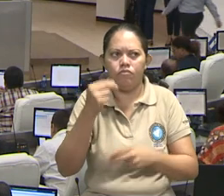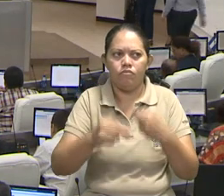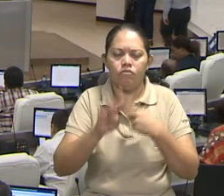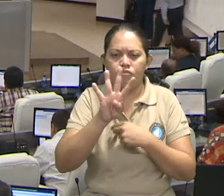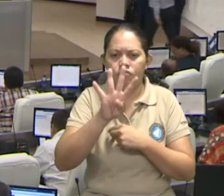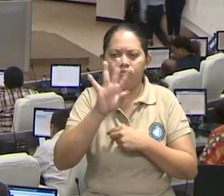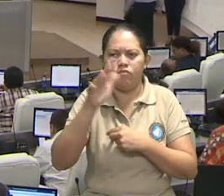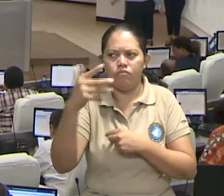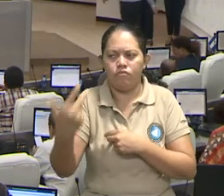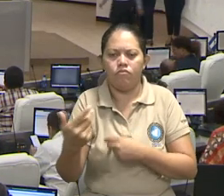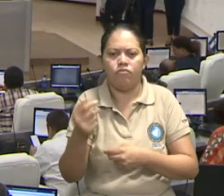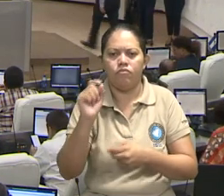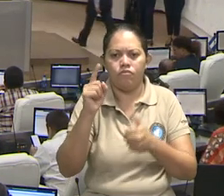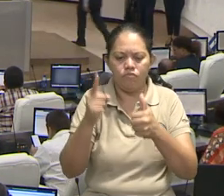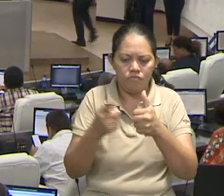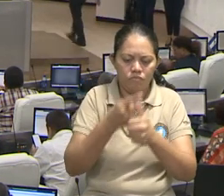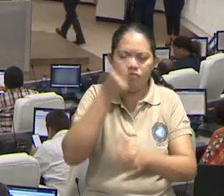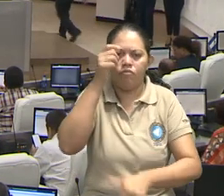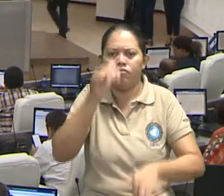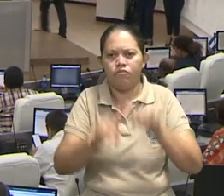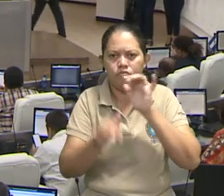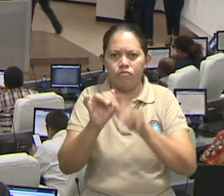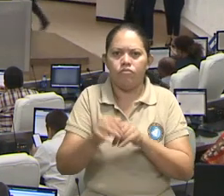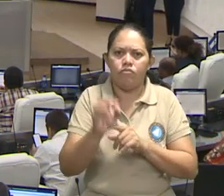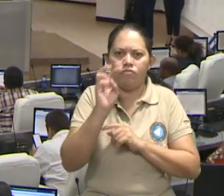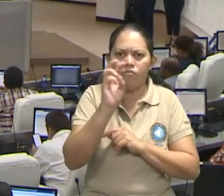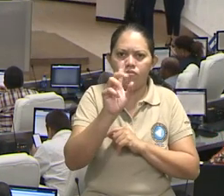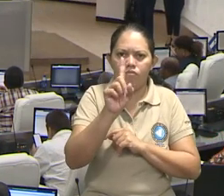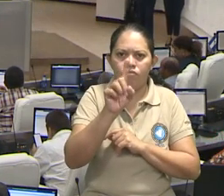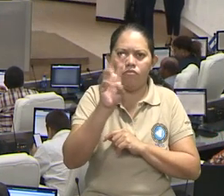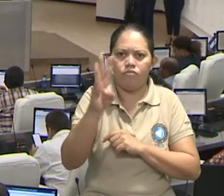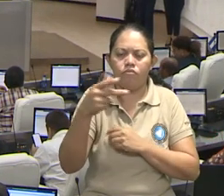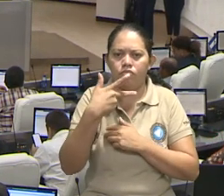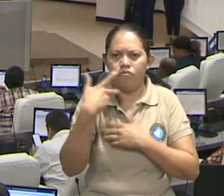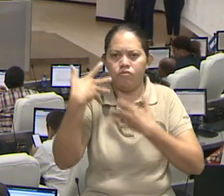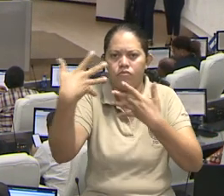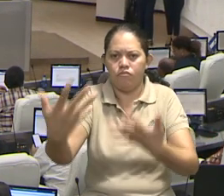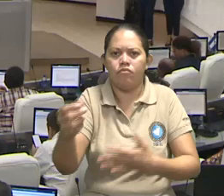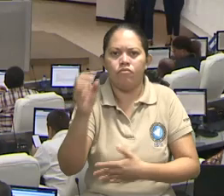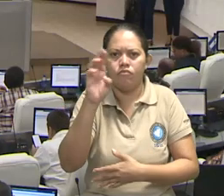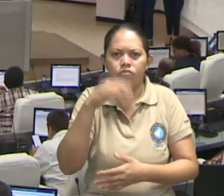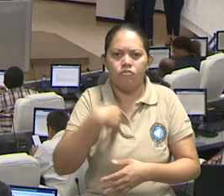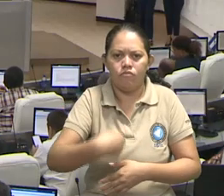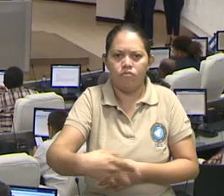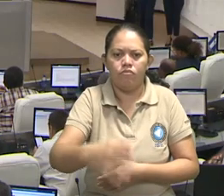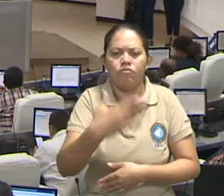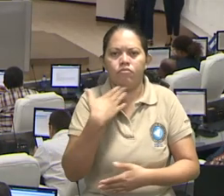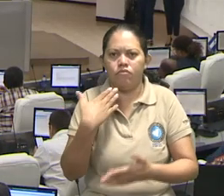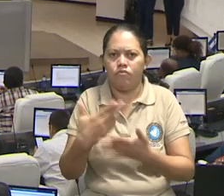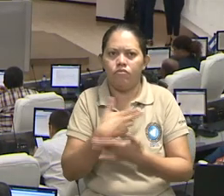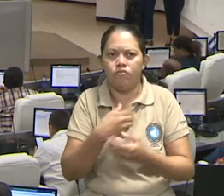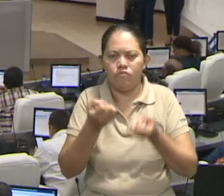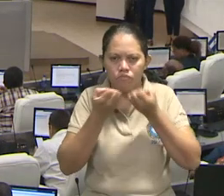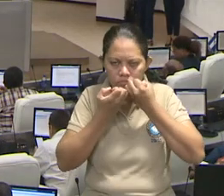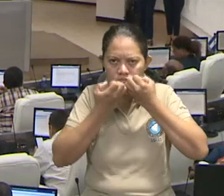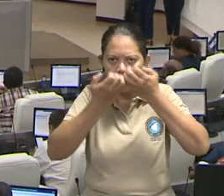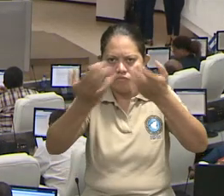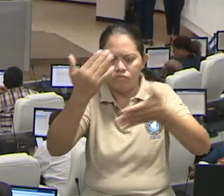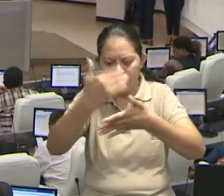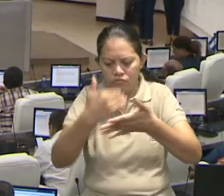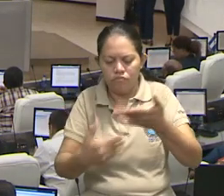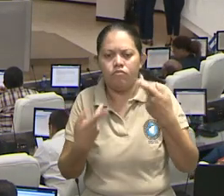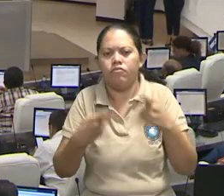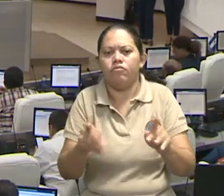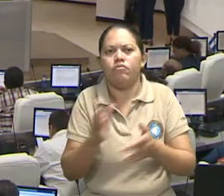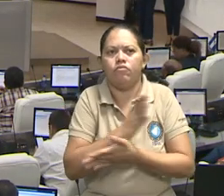2023-9941, remitida por la primera secretaría el día 13 de junio del año 2023 para emitir el correspondiente informe de consulta y